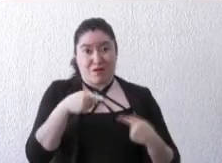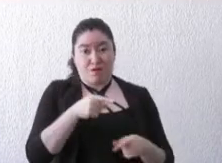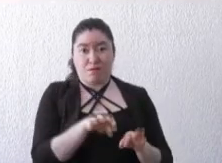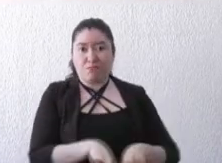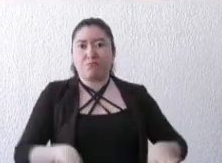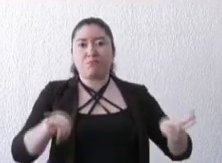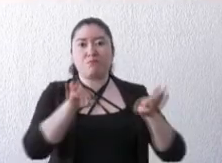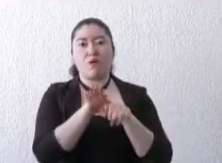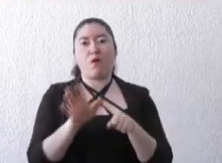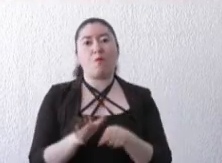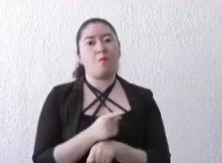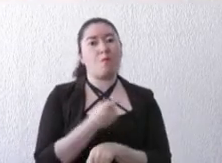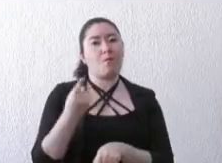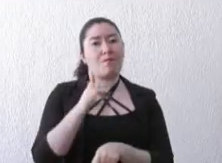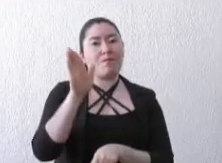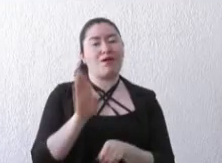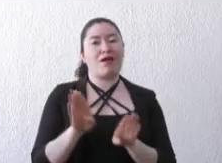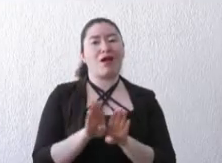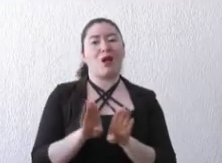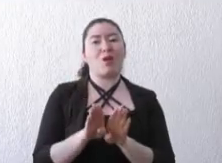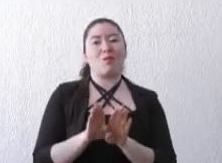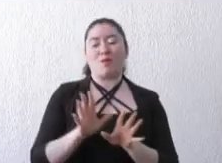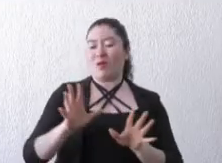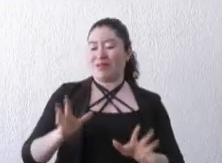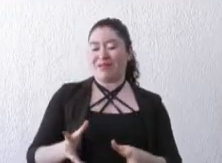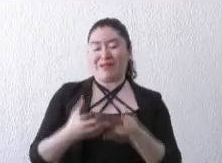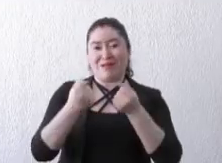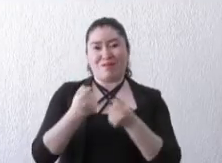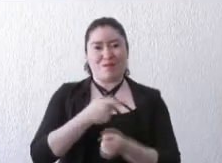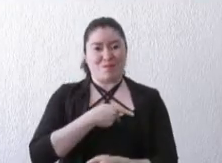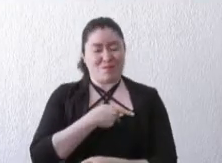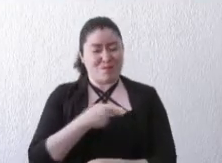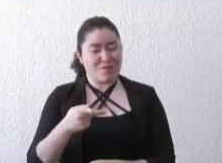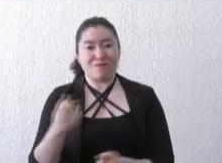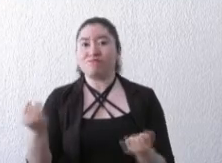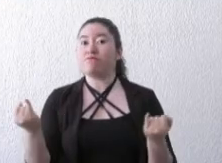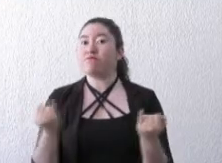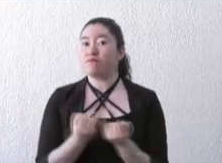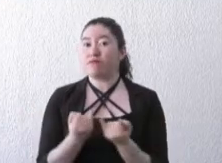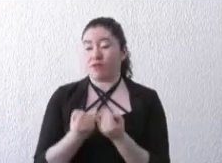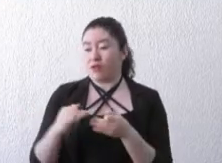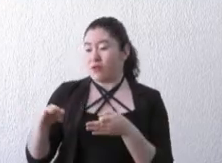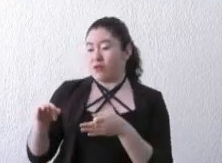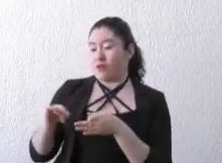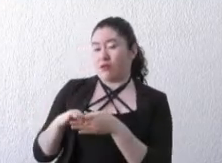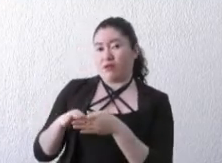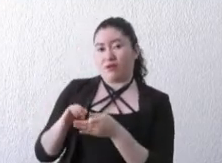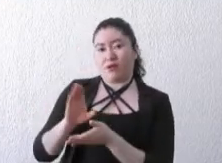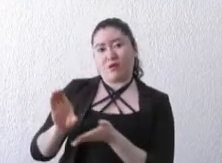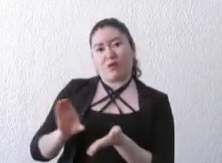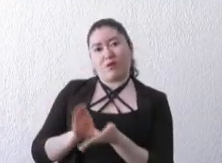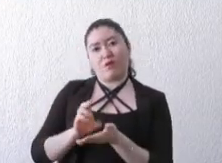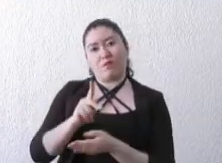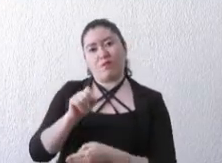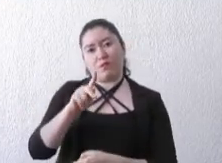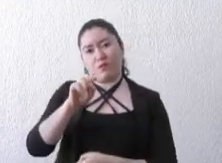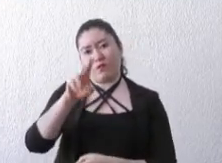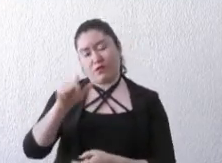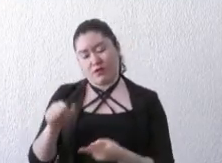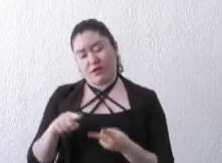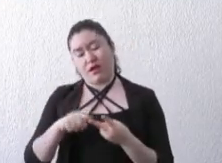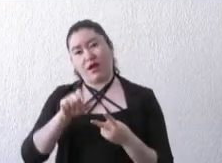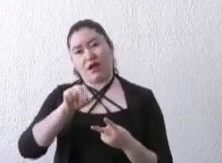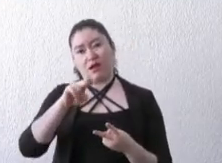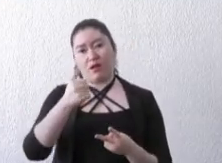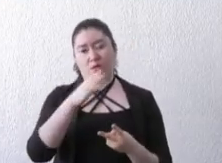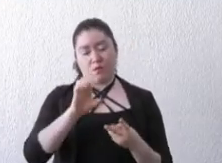Entonces, también este barrio que está al lado de la colonia Popotla, Anáhuac, Tacuba, el